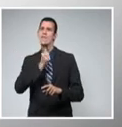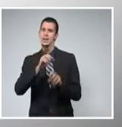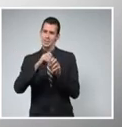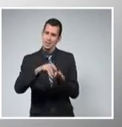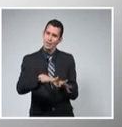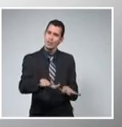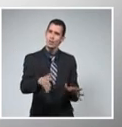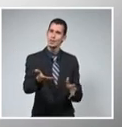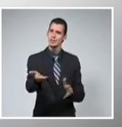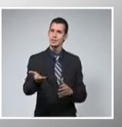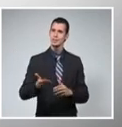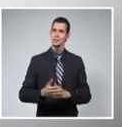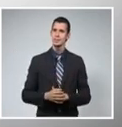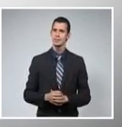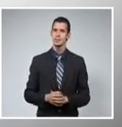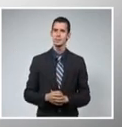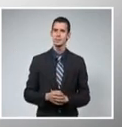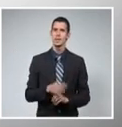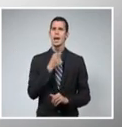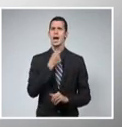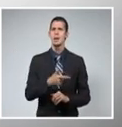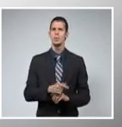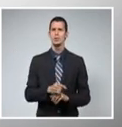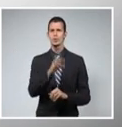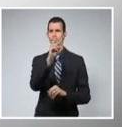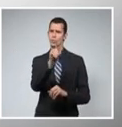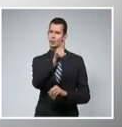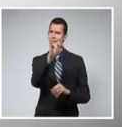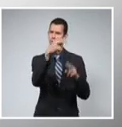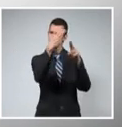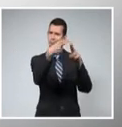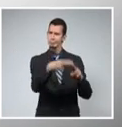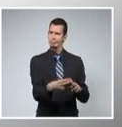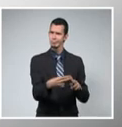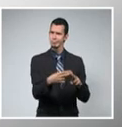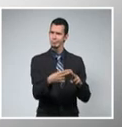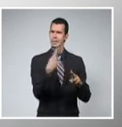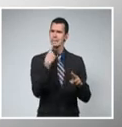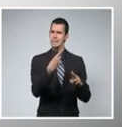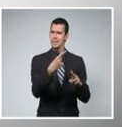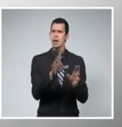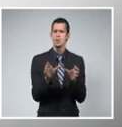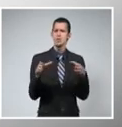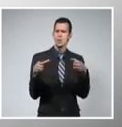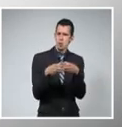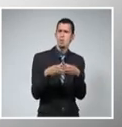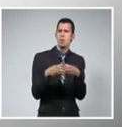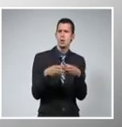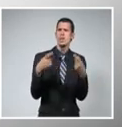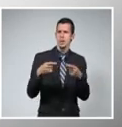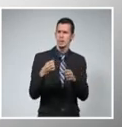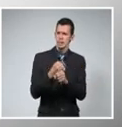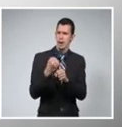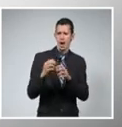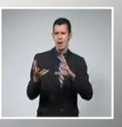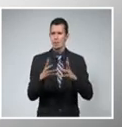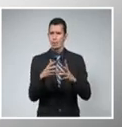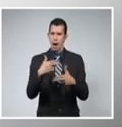Piquetes, el número 16. O sea, esto de actuar en grupo, actuar en grupo, un piquete en un lugar público.